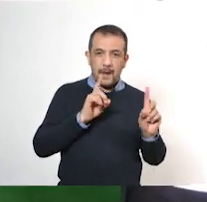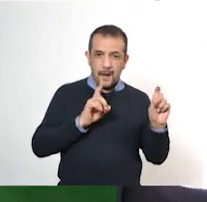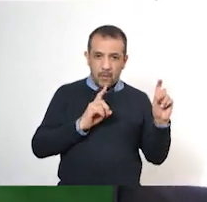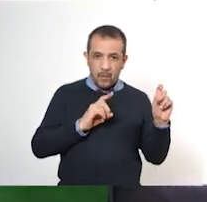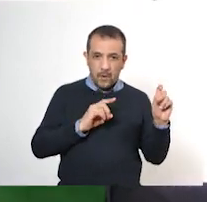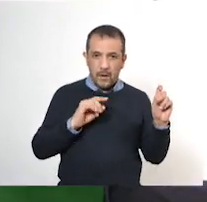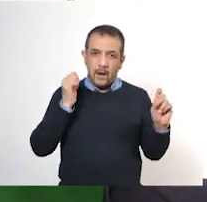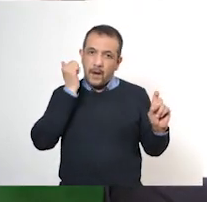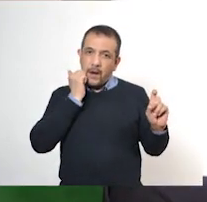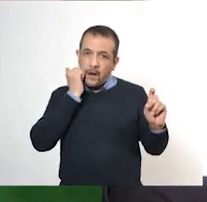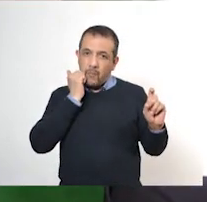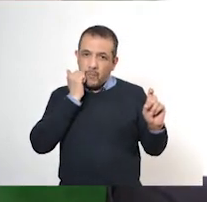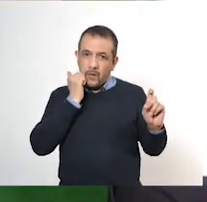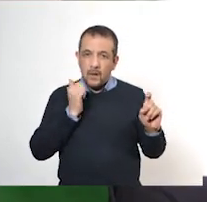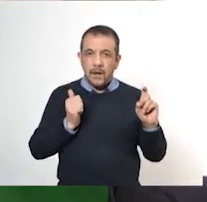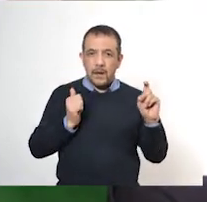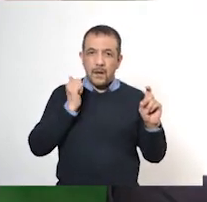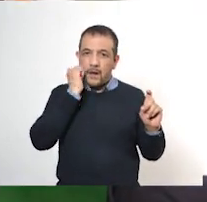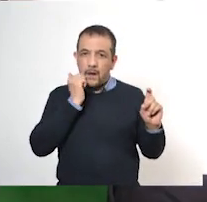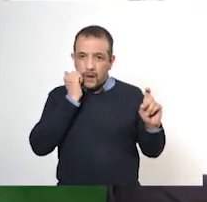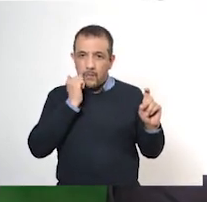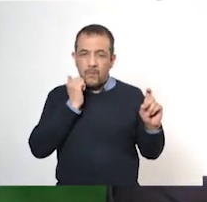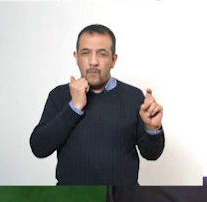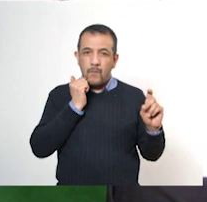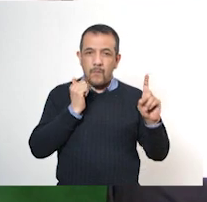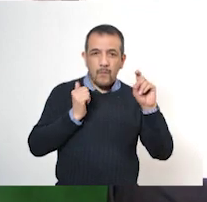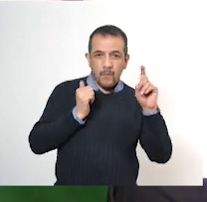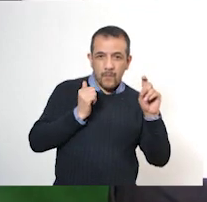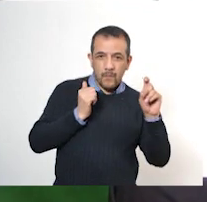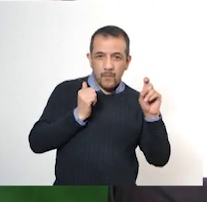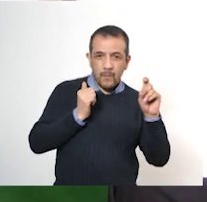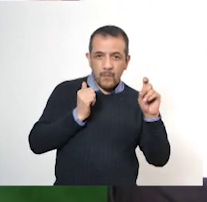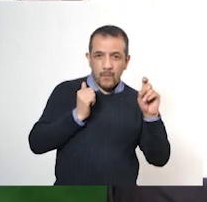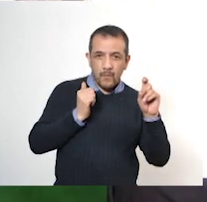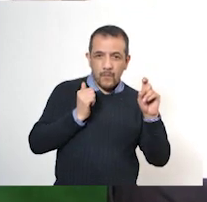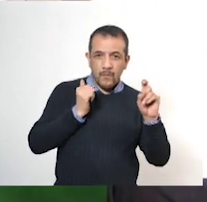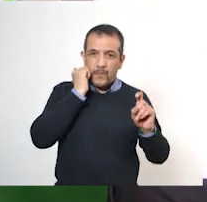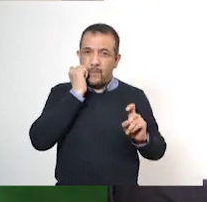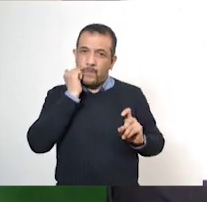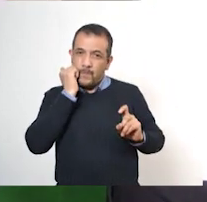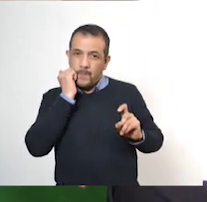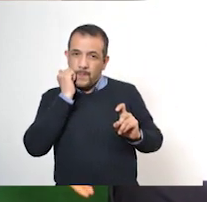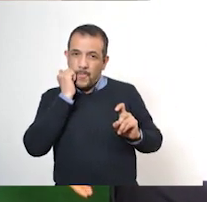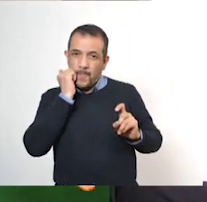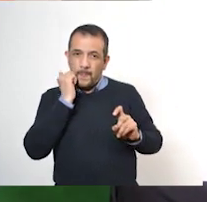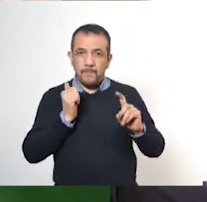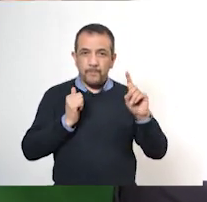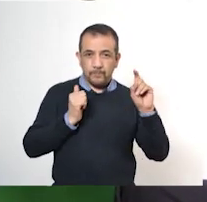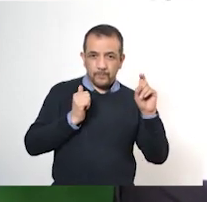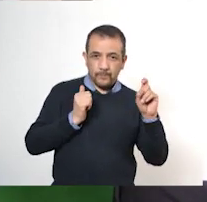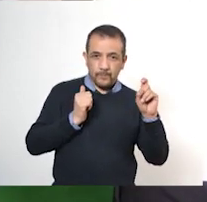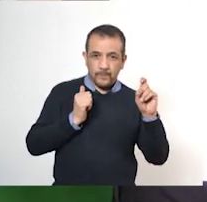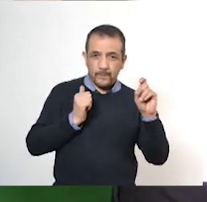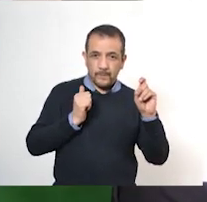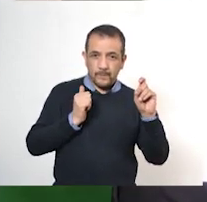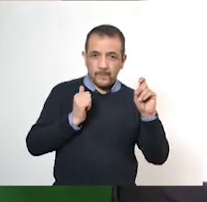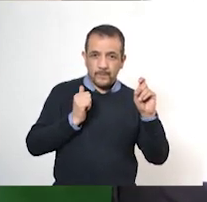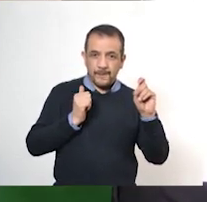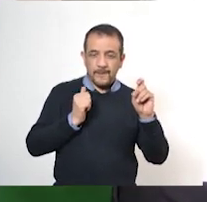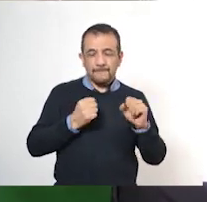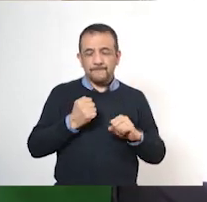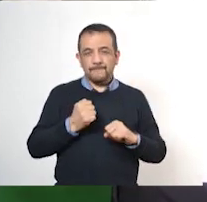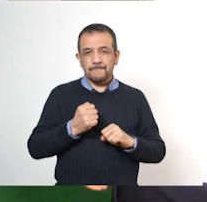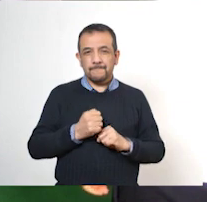Agua, jabón, jabón, agua, jabón, agua.